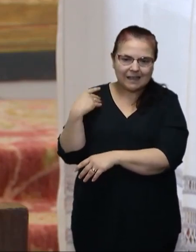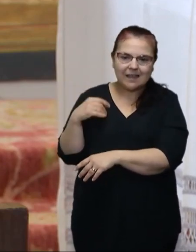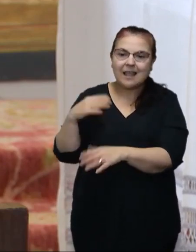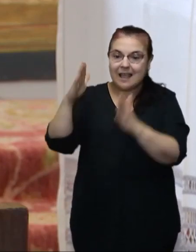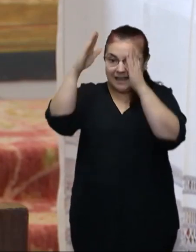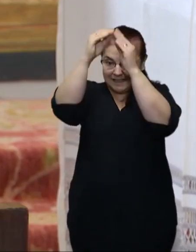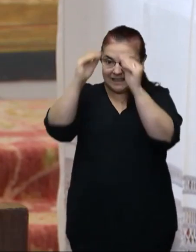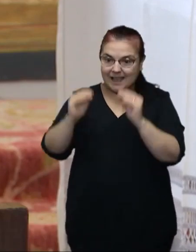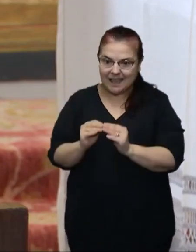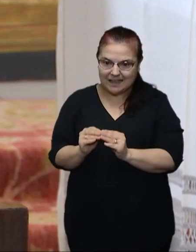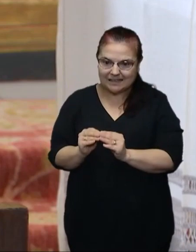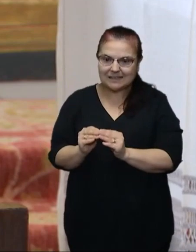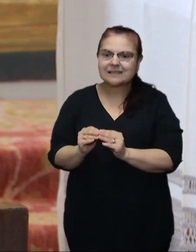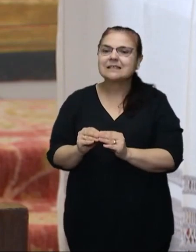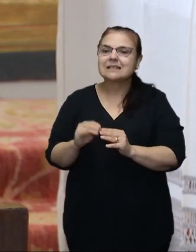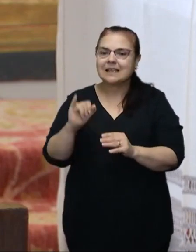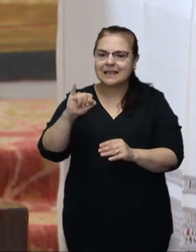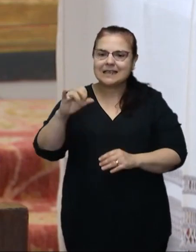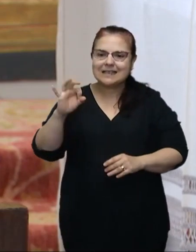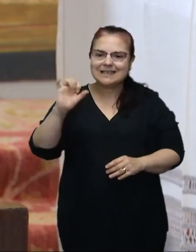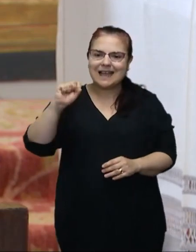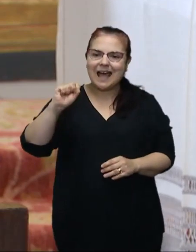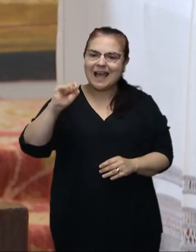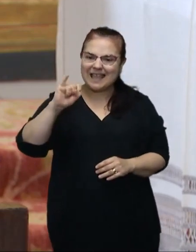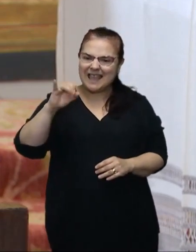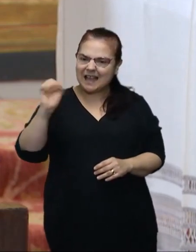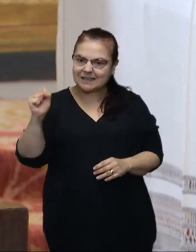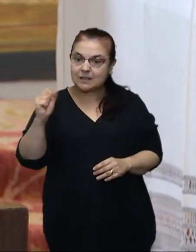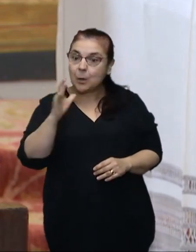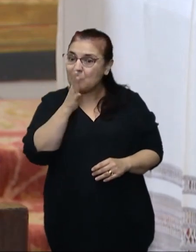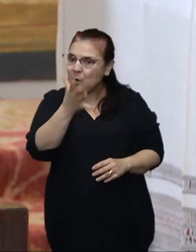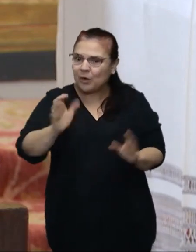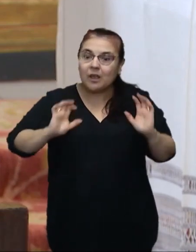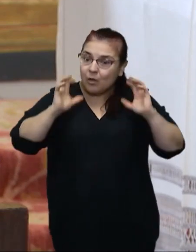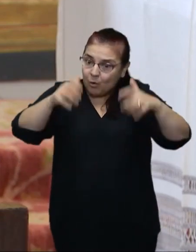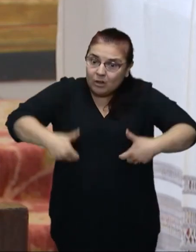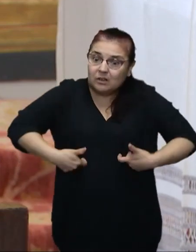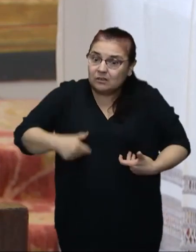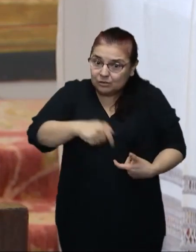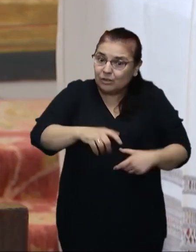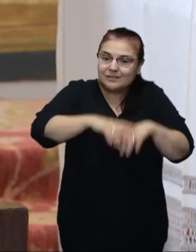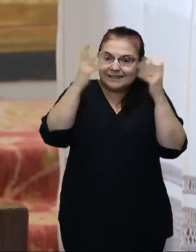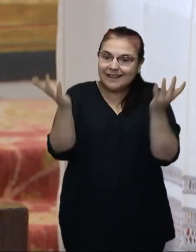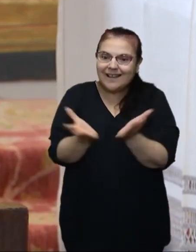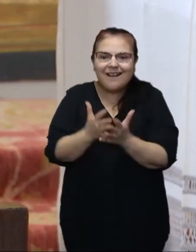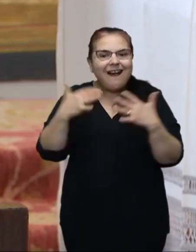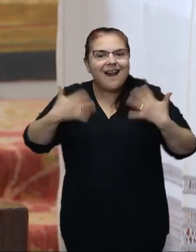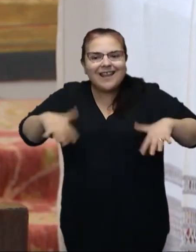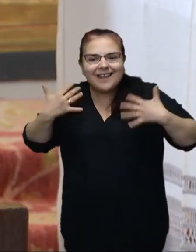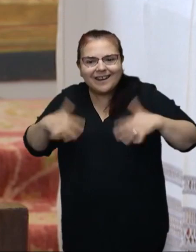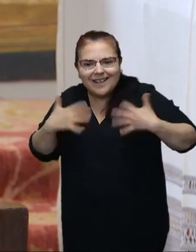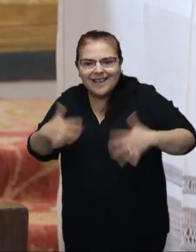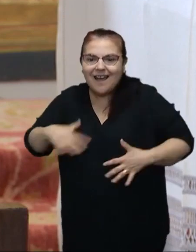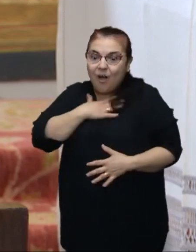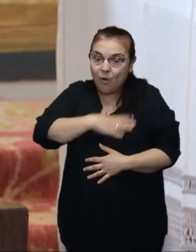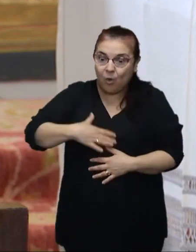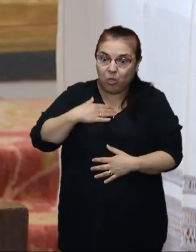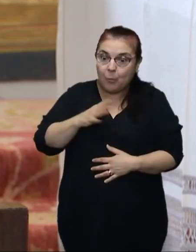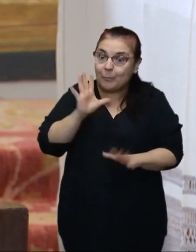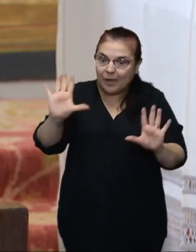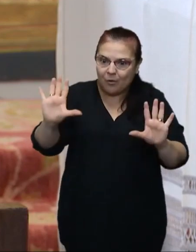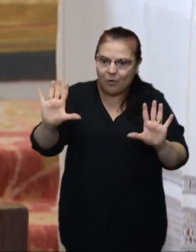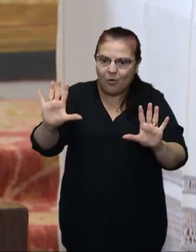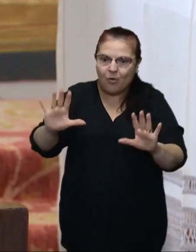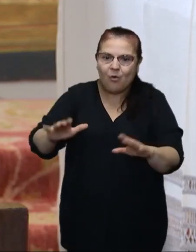Isaías, de que porque hemos vuelto a nuestra tierra tenemos que vivir con la alegría y el gozo. Pero el fundamento